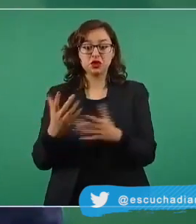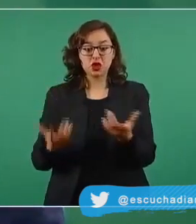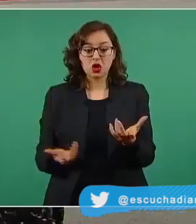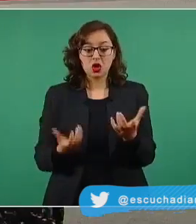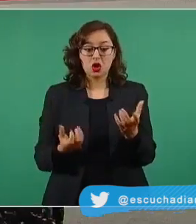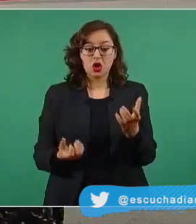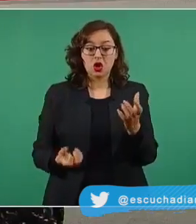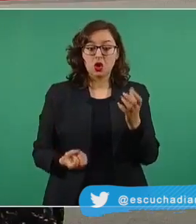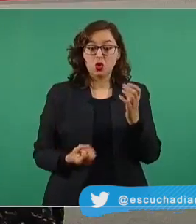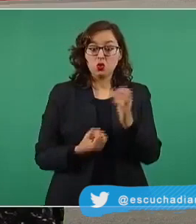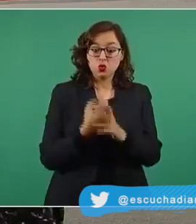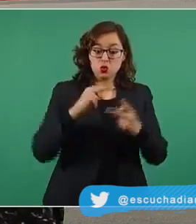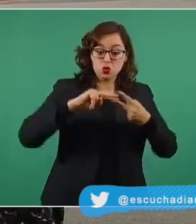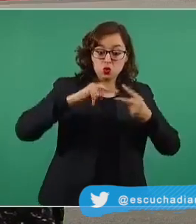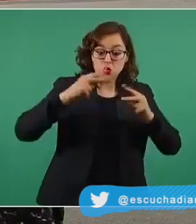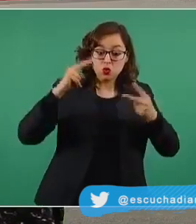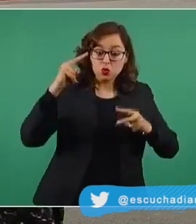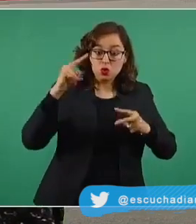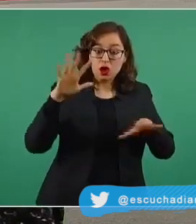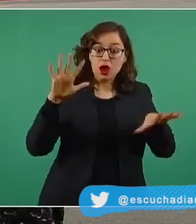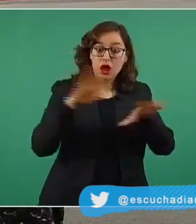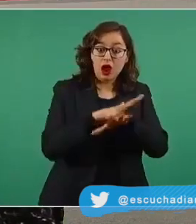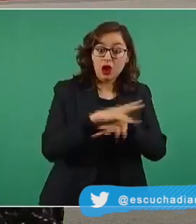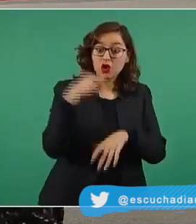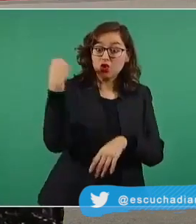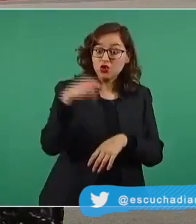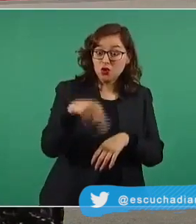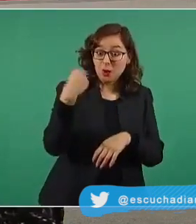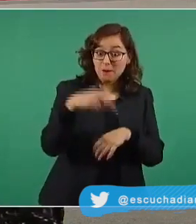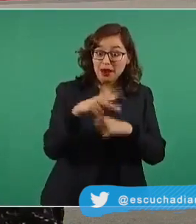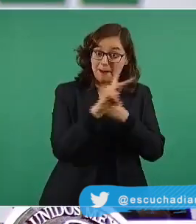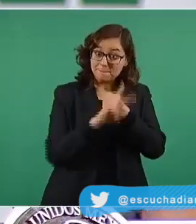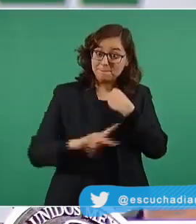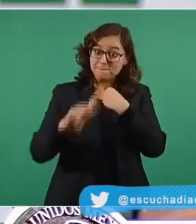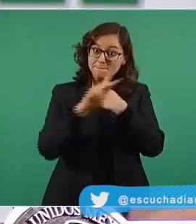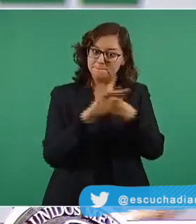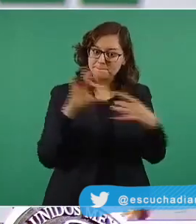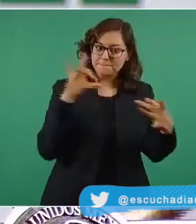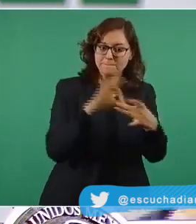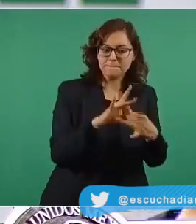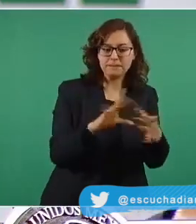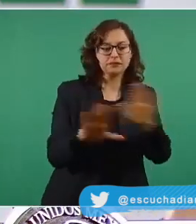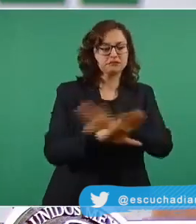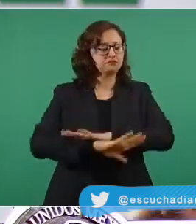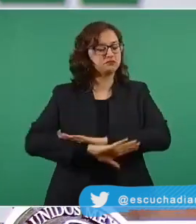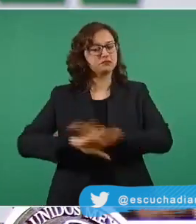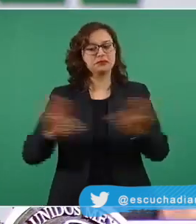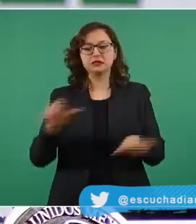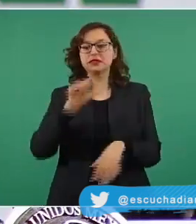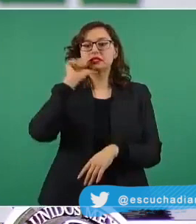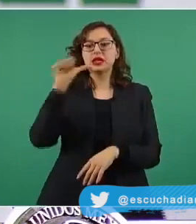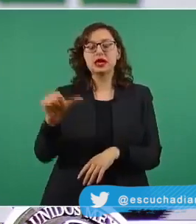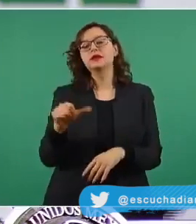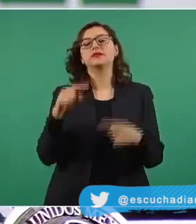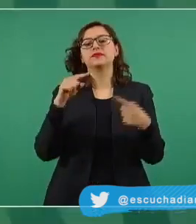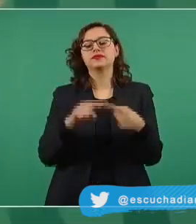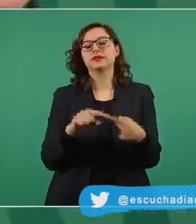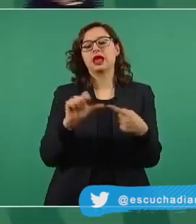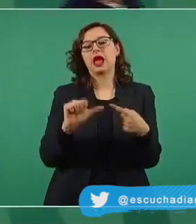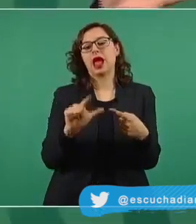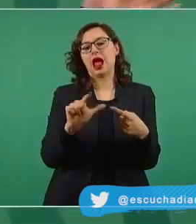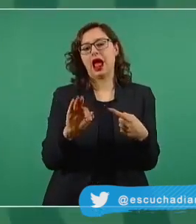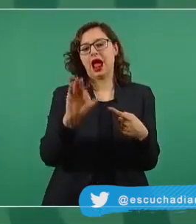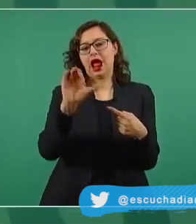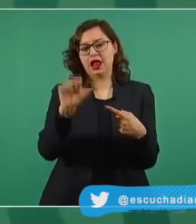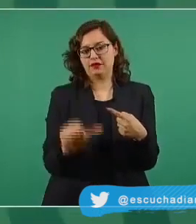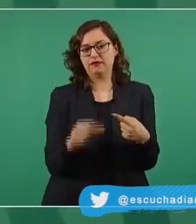55 36 84 0370. Recuerda, la pandemia sigue activa y debemos continuar con las recomendaciones sanitarias para evitar más contagios